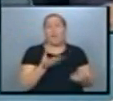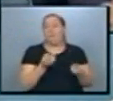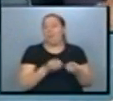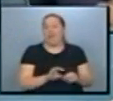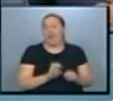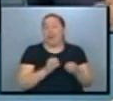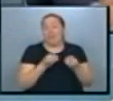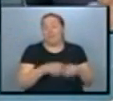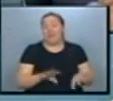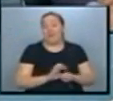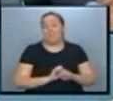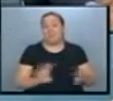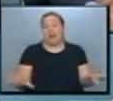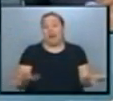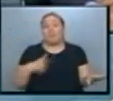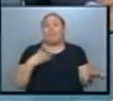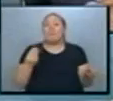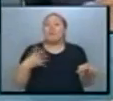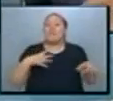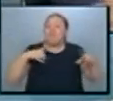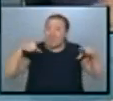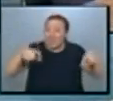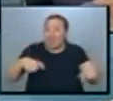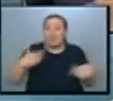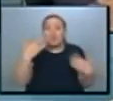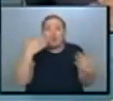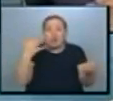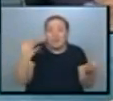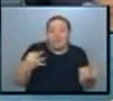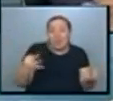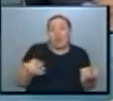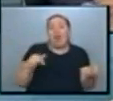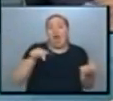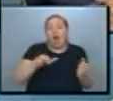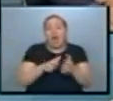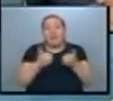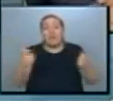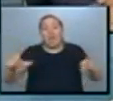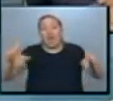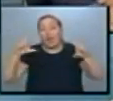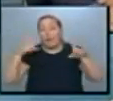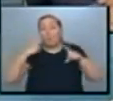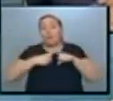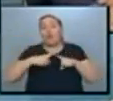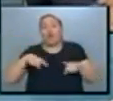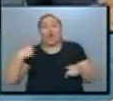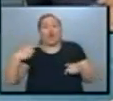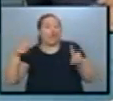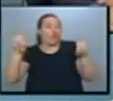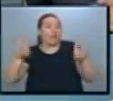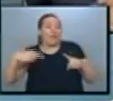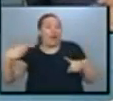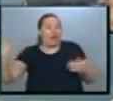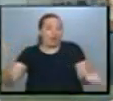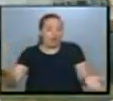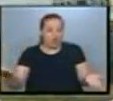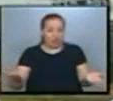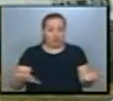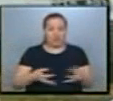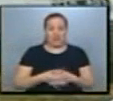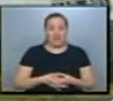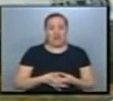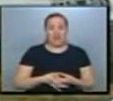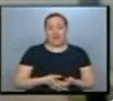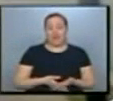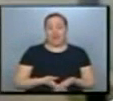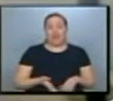¿No? Porque en la cancha todavía no demostró nada y sale en la tapa de los diarios por otra cosa, ¿no? Claro, obvio, es un antecedente que obviamente después